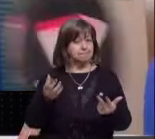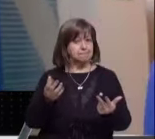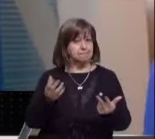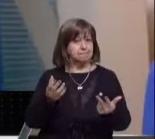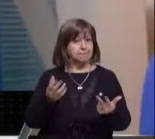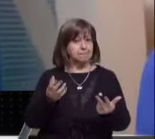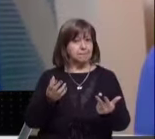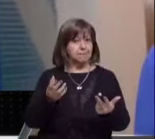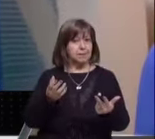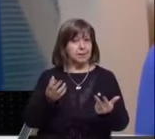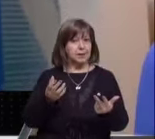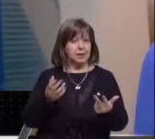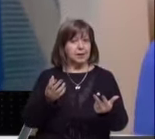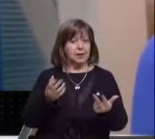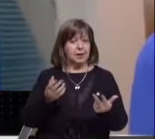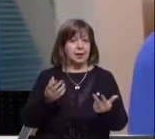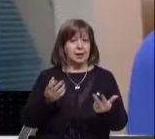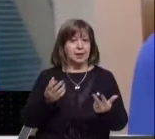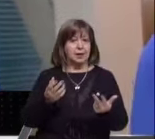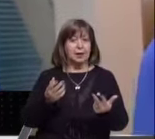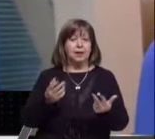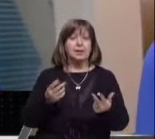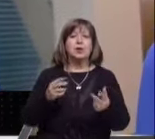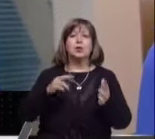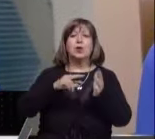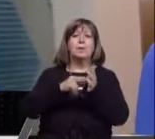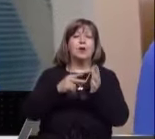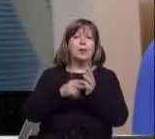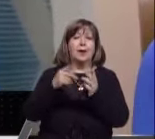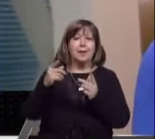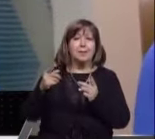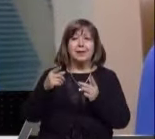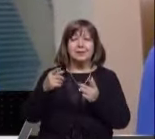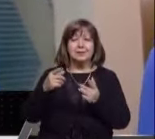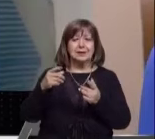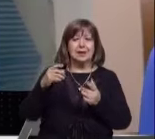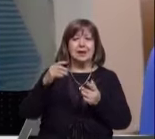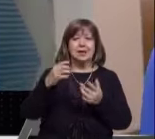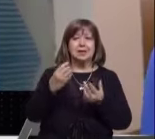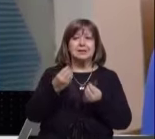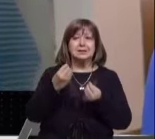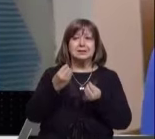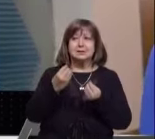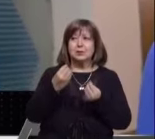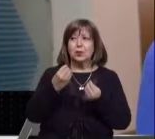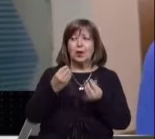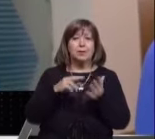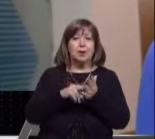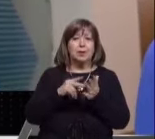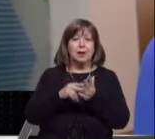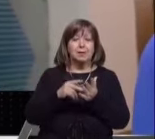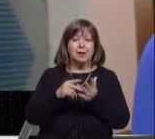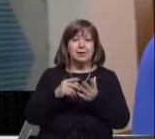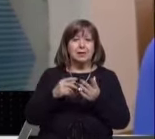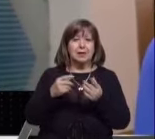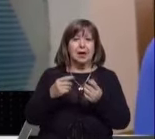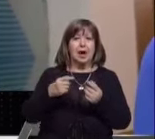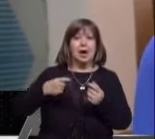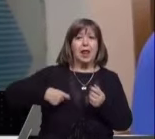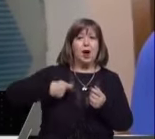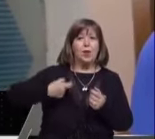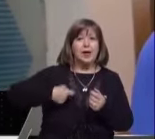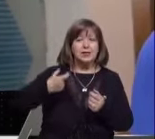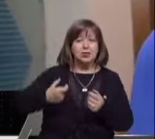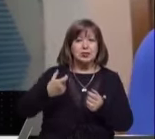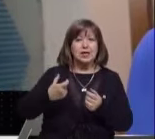después, ¿cierto? Claro, lo que pasa, insisto, esto no es un problema entre los colegas y las clínicas en este caso, es que los financiadores, las obras sociales,